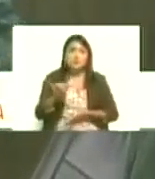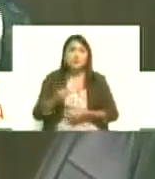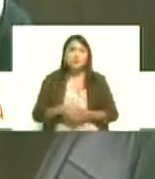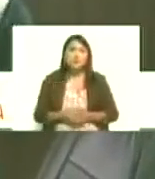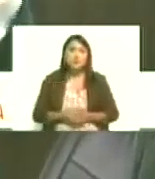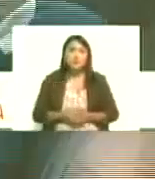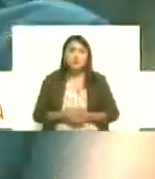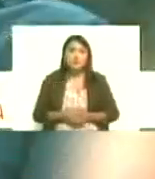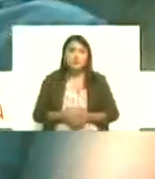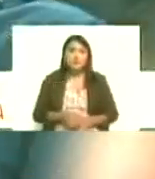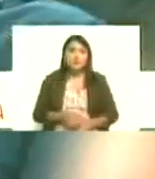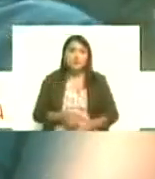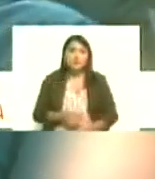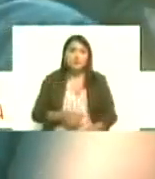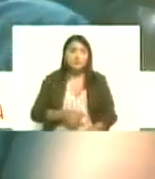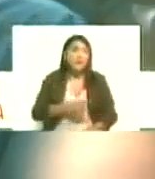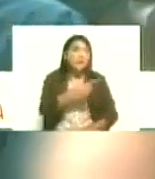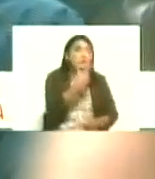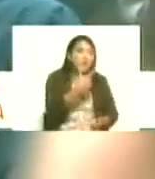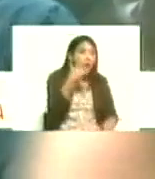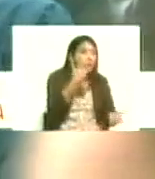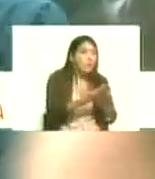probárselo porque la confesión fue de él.